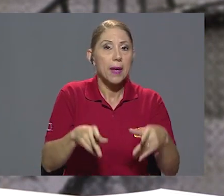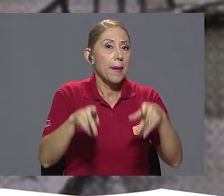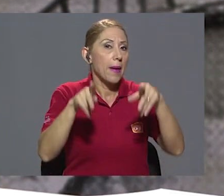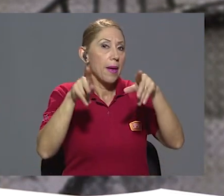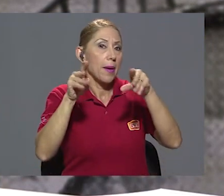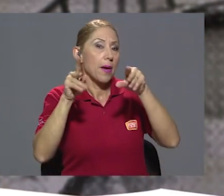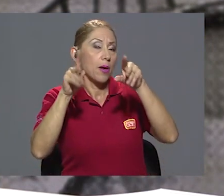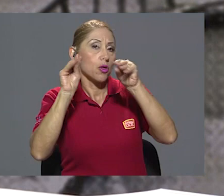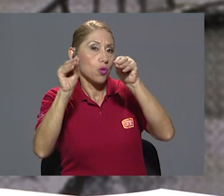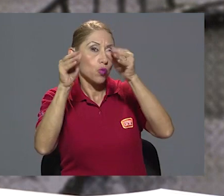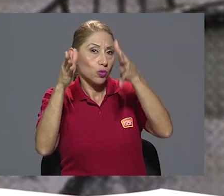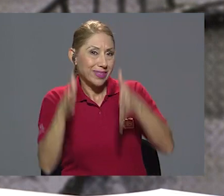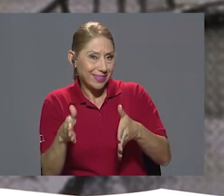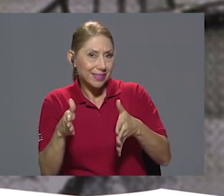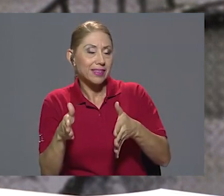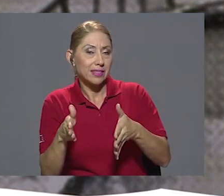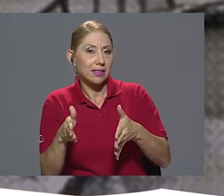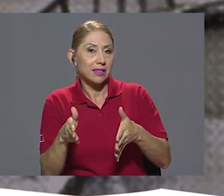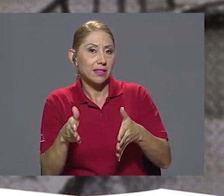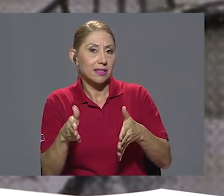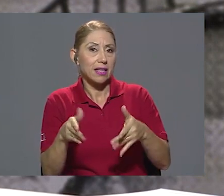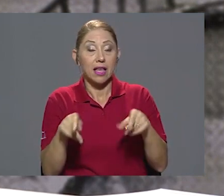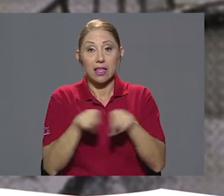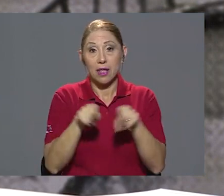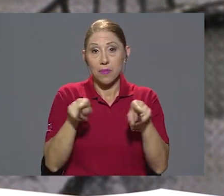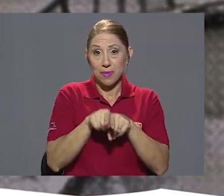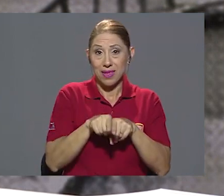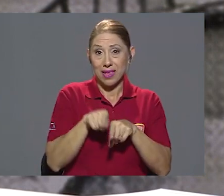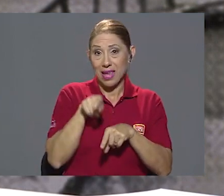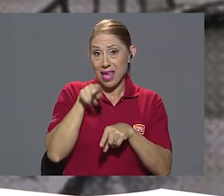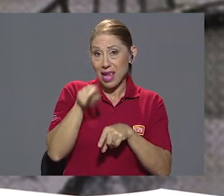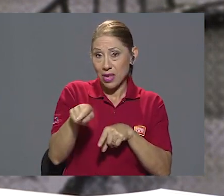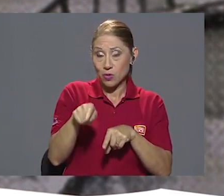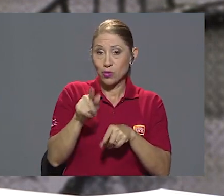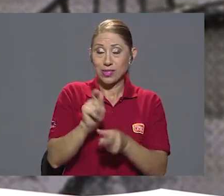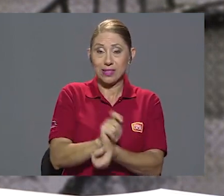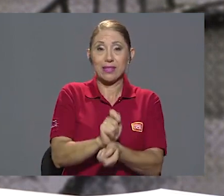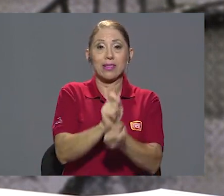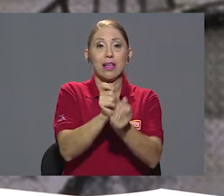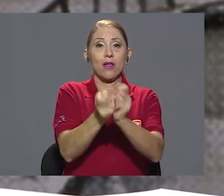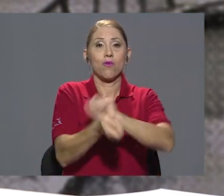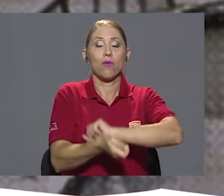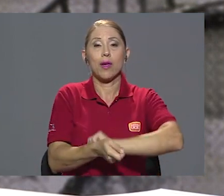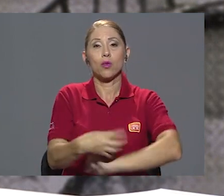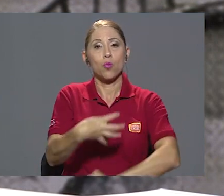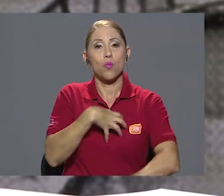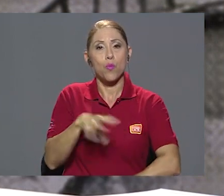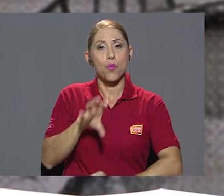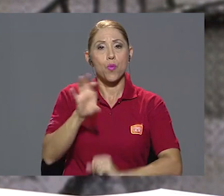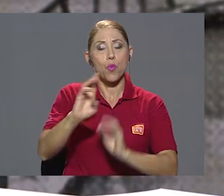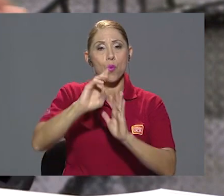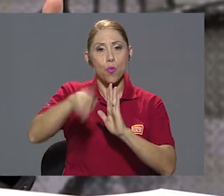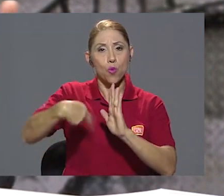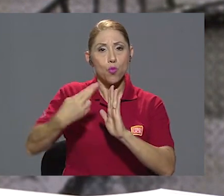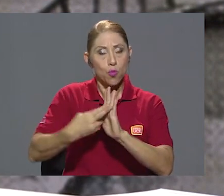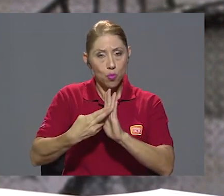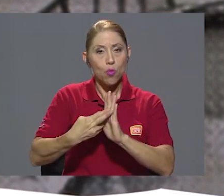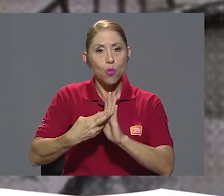las personas docentes, aquellas que están transformando su propio rol,